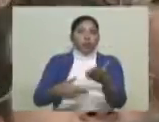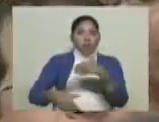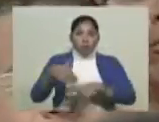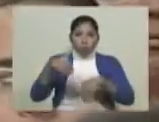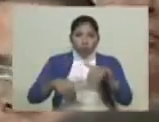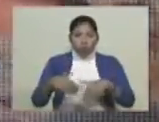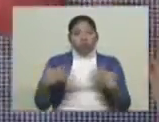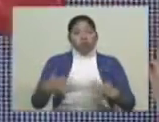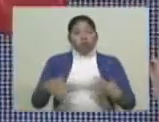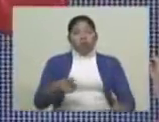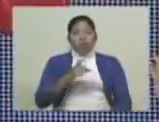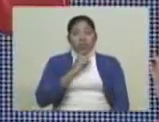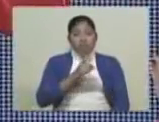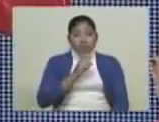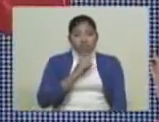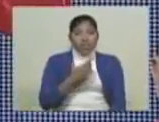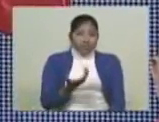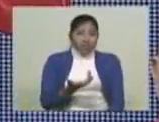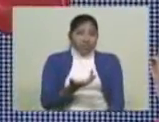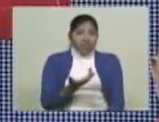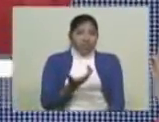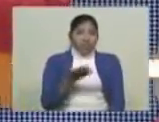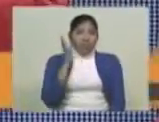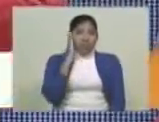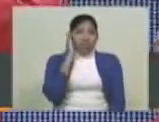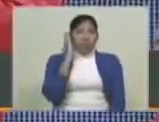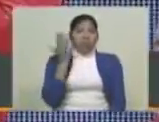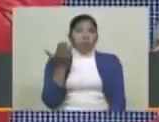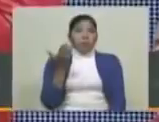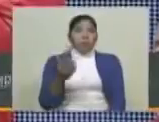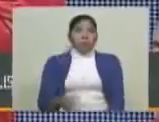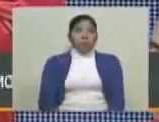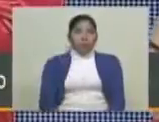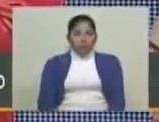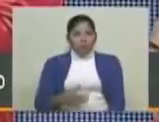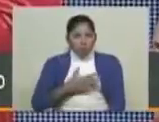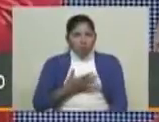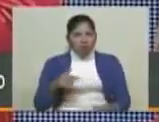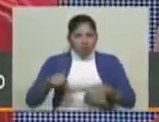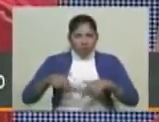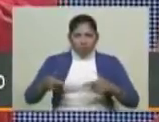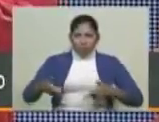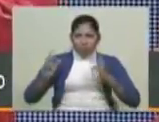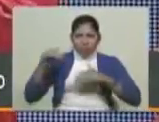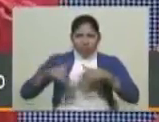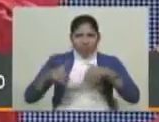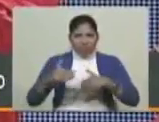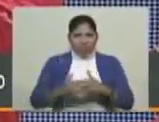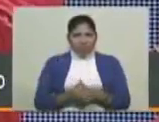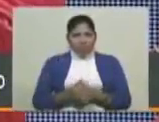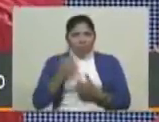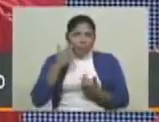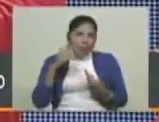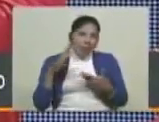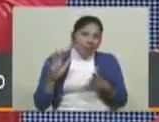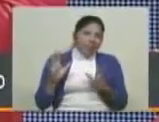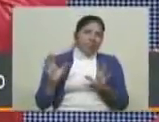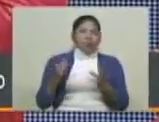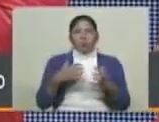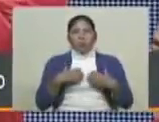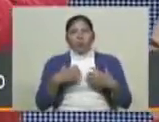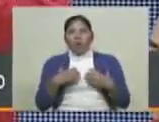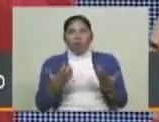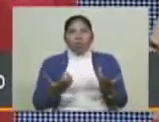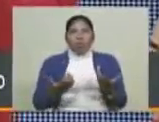Nos ha costado llegar a esos 10 millones de votos. ¿Será posible en estas elecciones? Pareciera que las condiciones están dadas